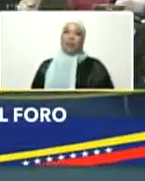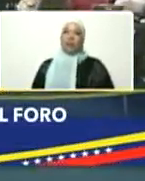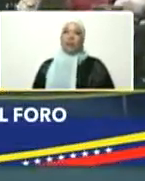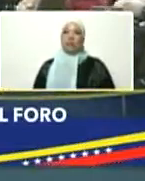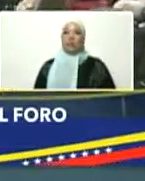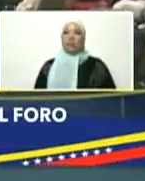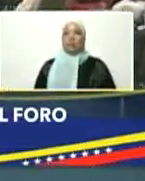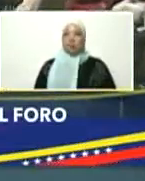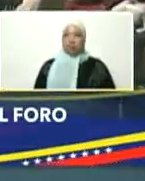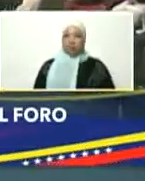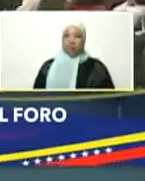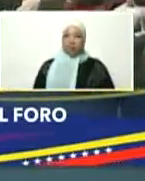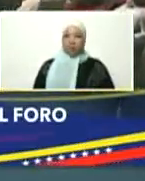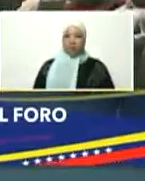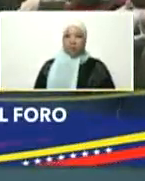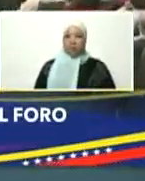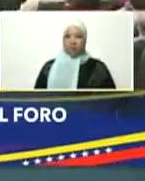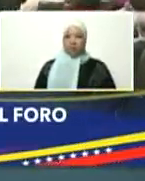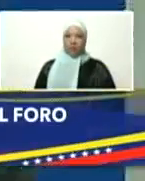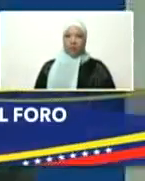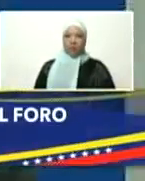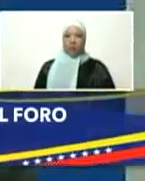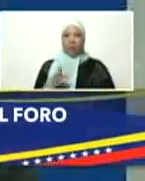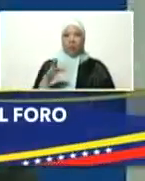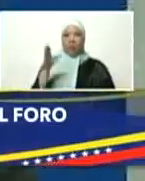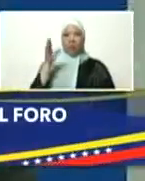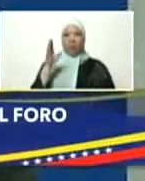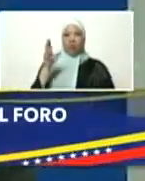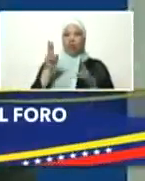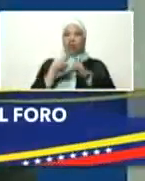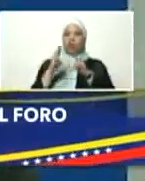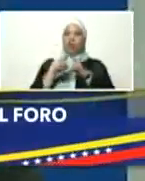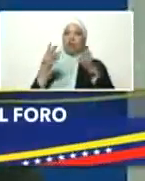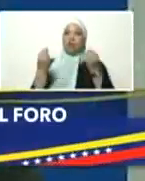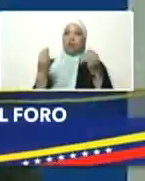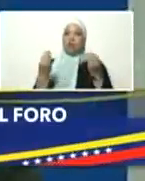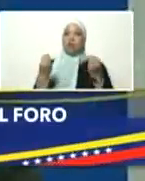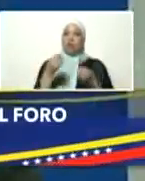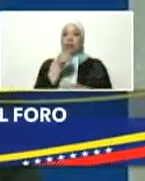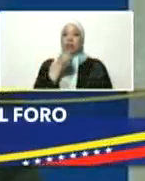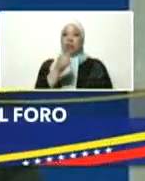Reconocer mucho a nuestro amigo presidente